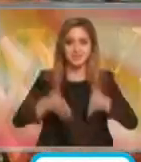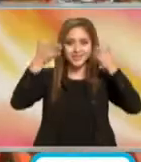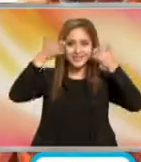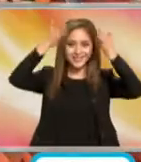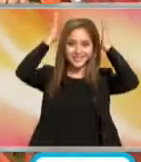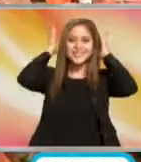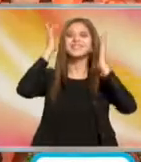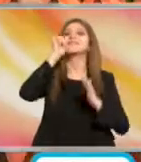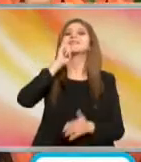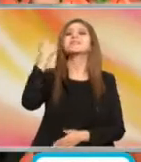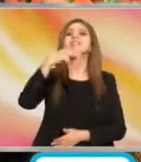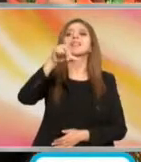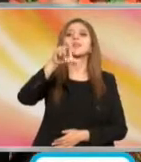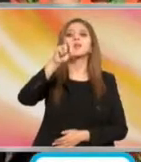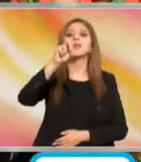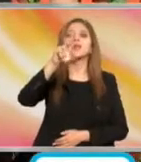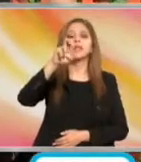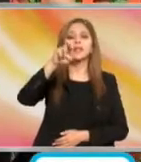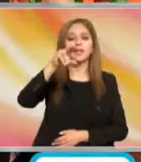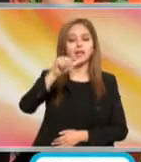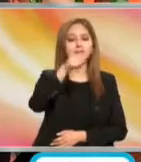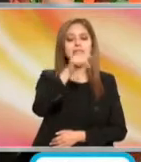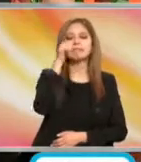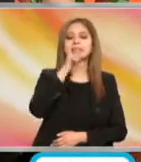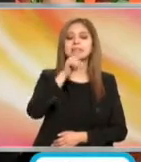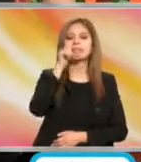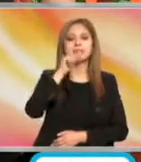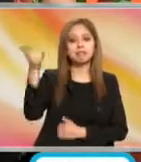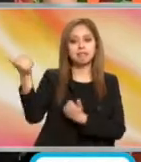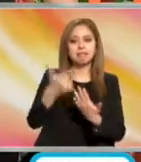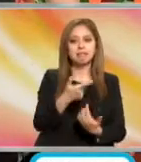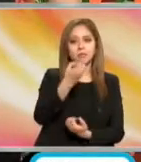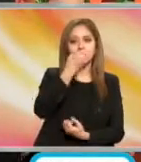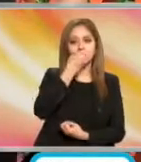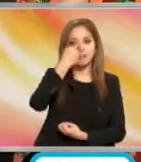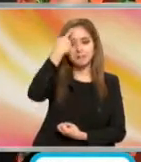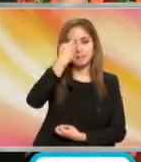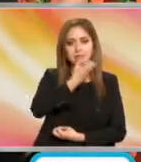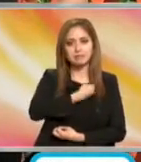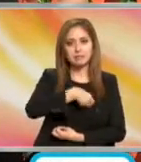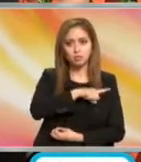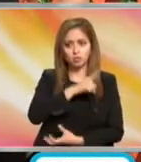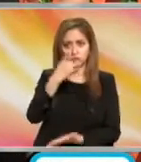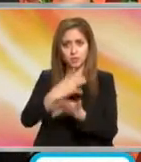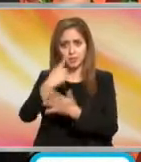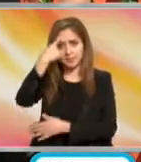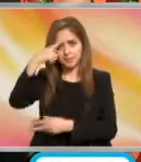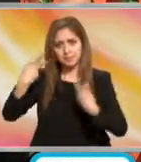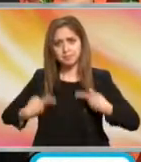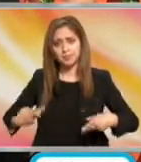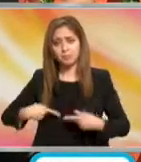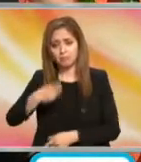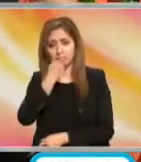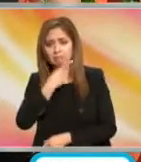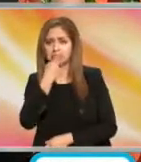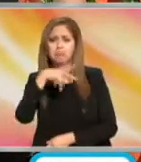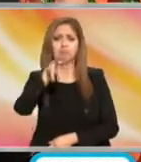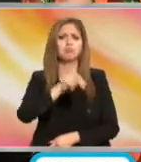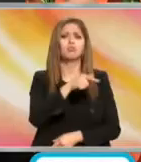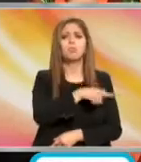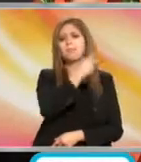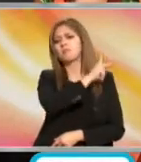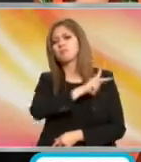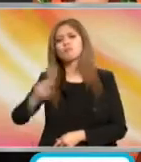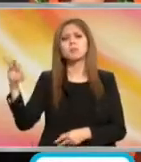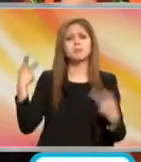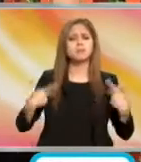Chef Lorena Vázquez, como siempre, trayéndonos opciones muy saludables, no solo para diabéticos. Yo creo que esta receta la podemos aprovechar todos en casa el día de hoy. ¿Cómo está? Para todos.